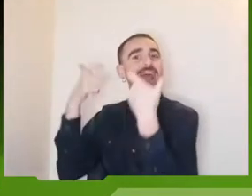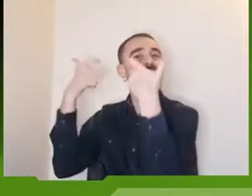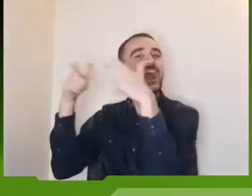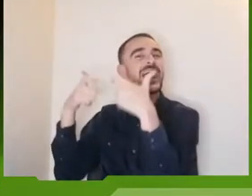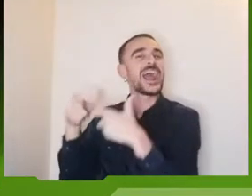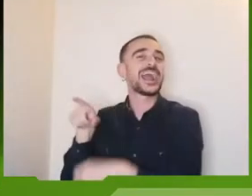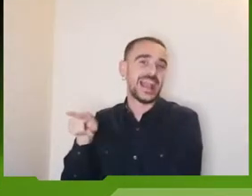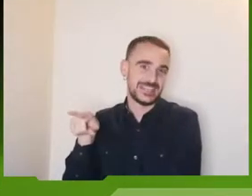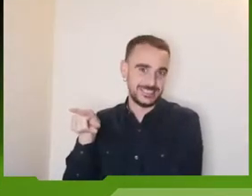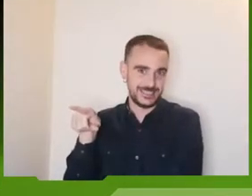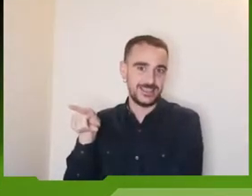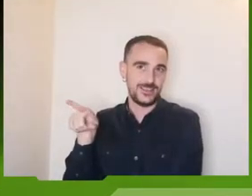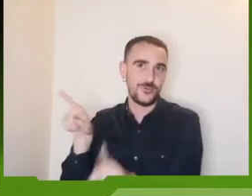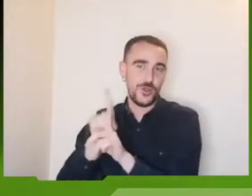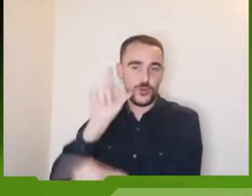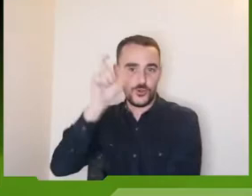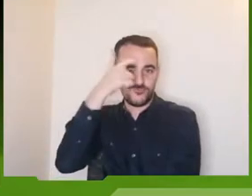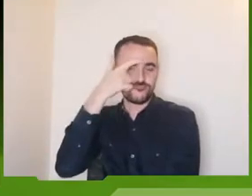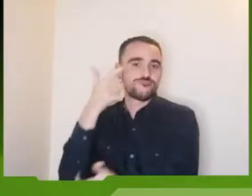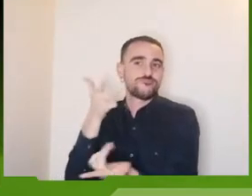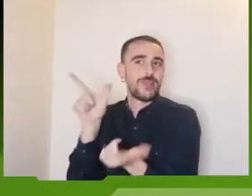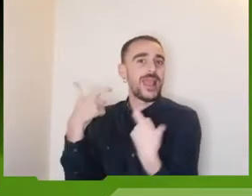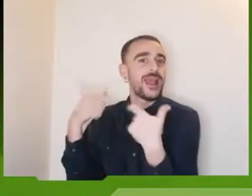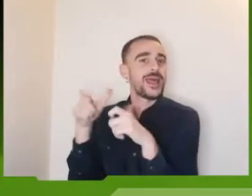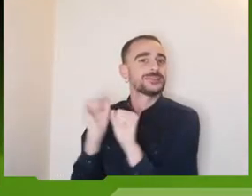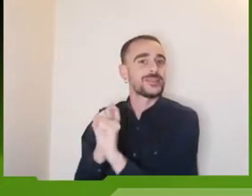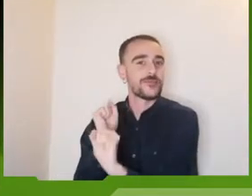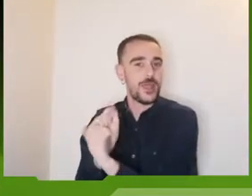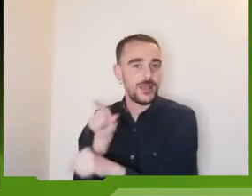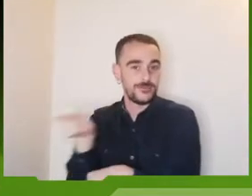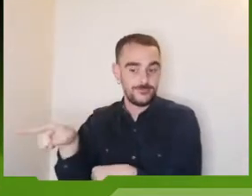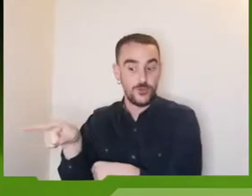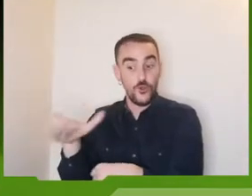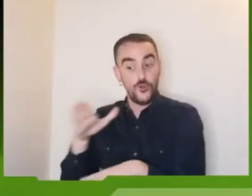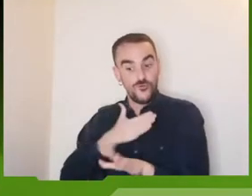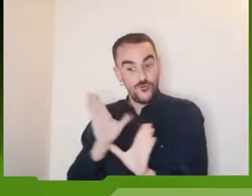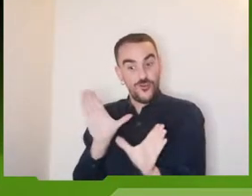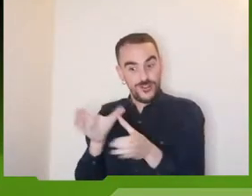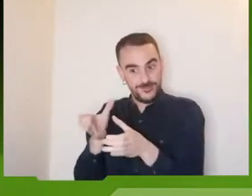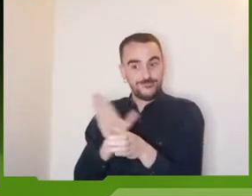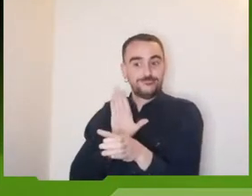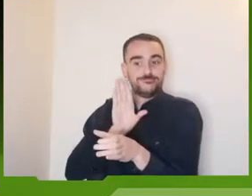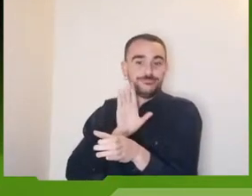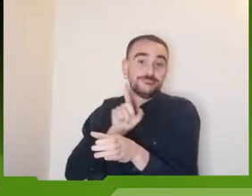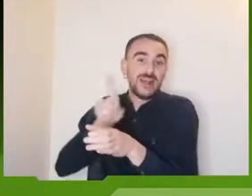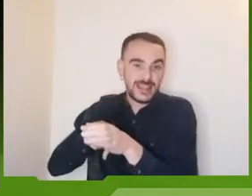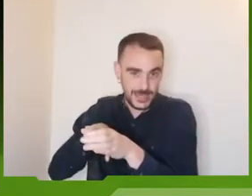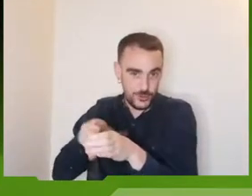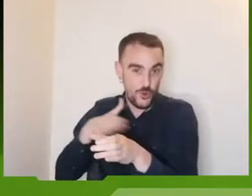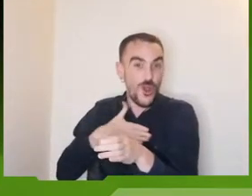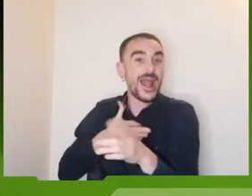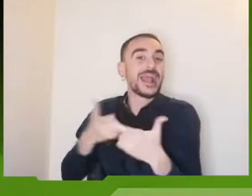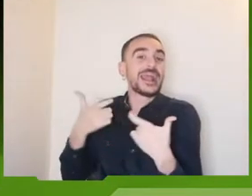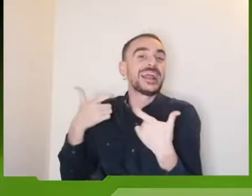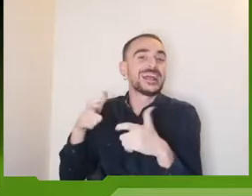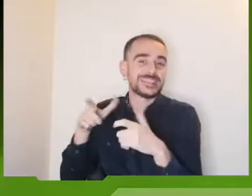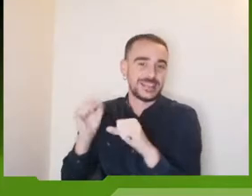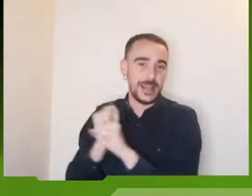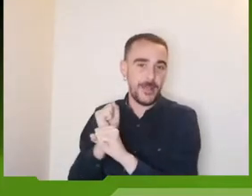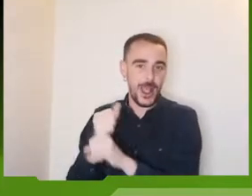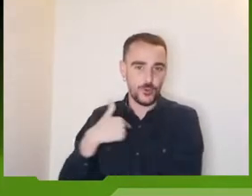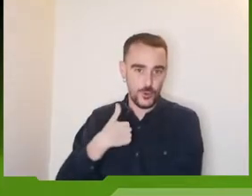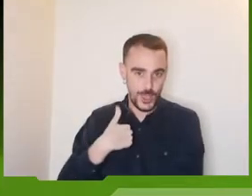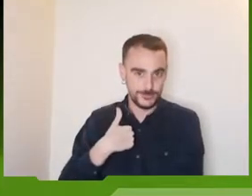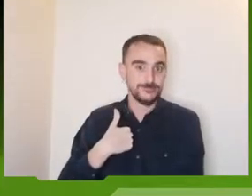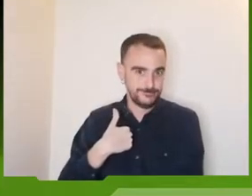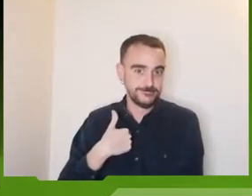el concepto de clase trabajadora, colectivo al que pertenezco. Y con ello